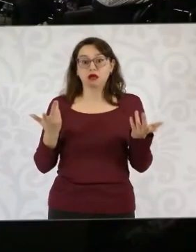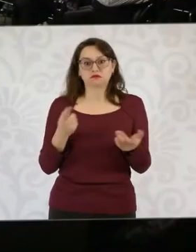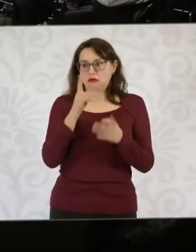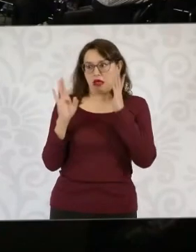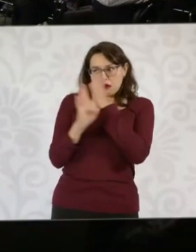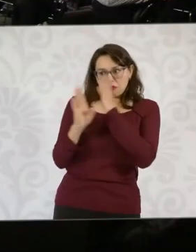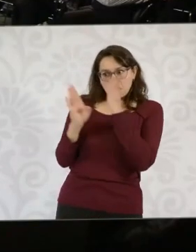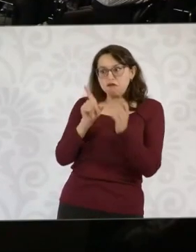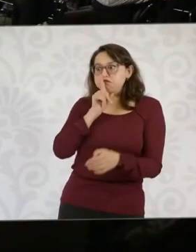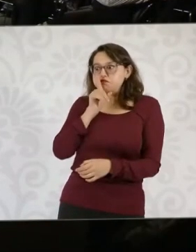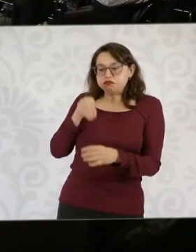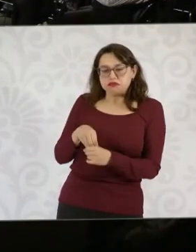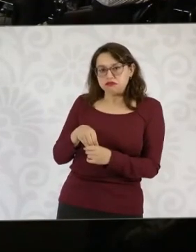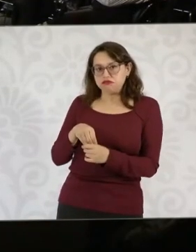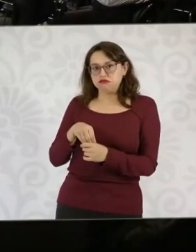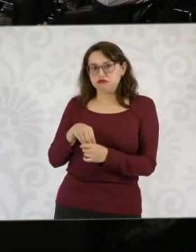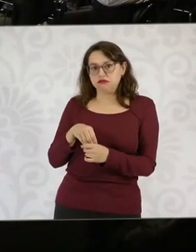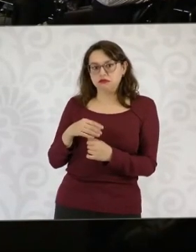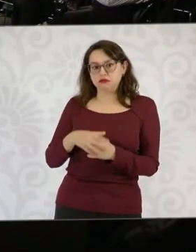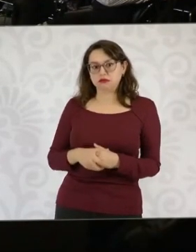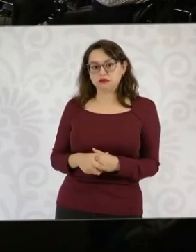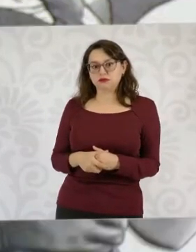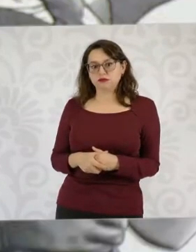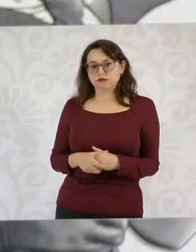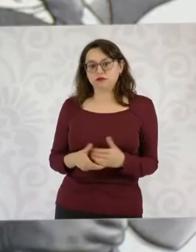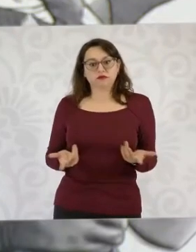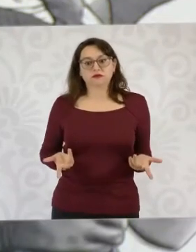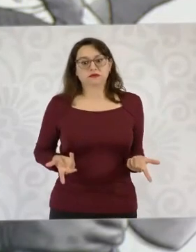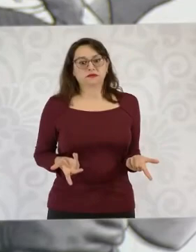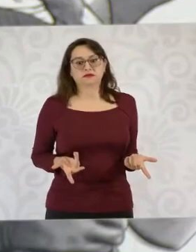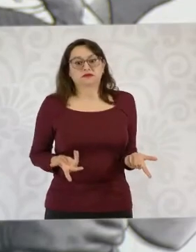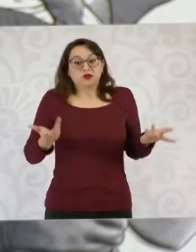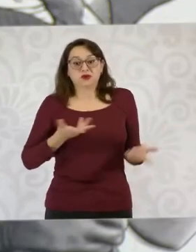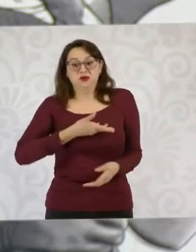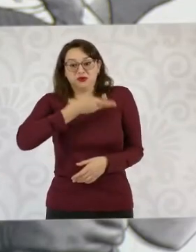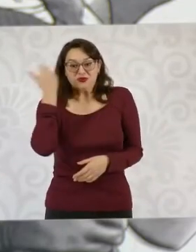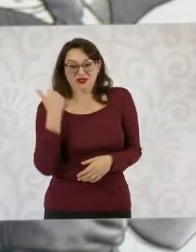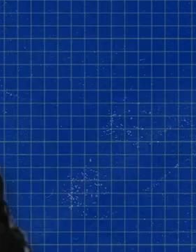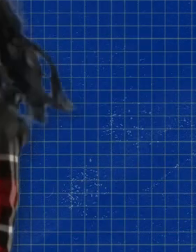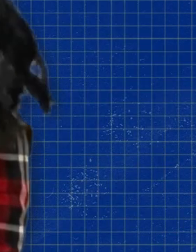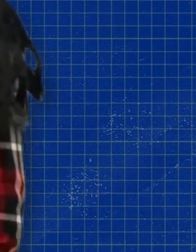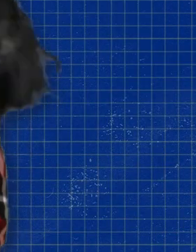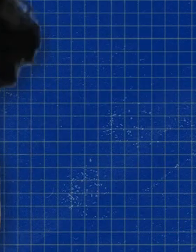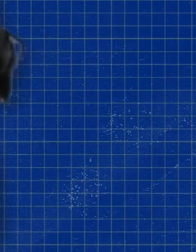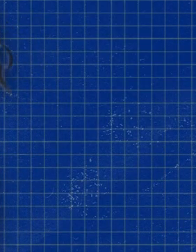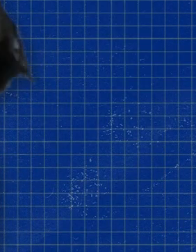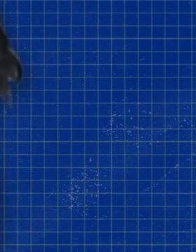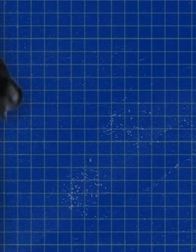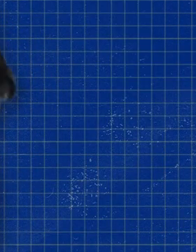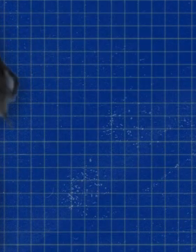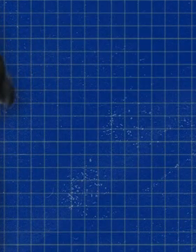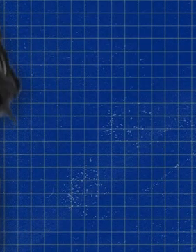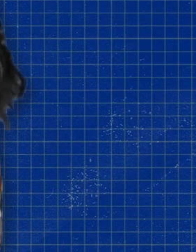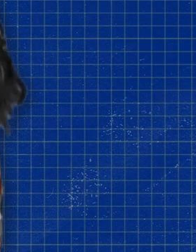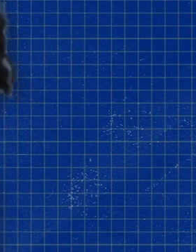entonces. ¿Descarta qué, perdón? El espionaje. Pues no lo podemos descartar porque no sabemos qué es lo que hicieron. Entonces, ¿en qué quedamos?